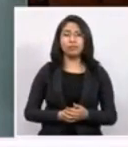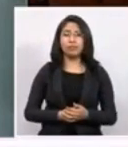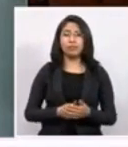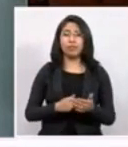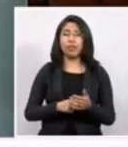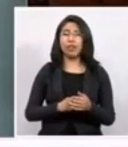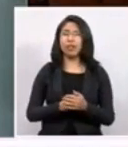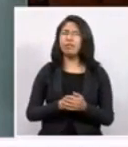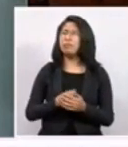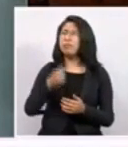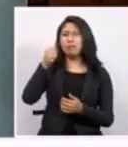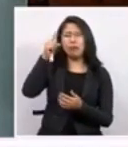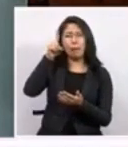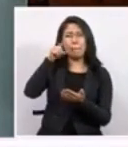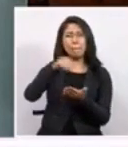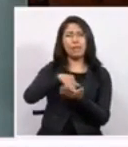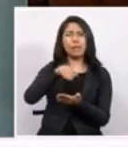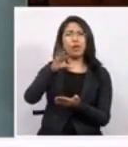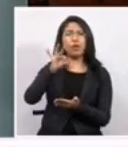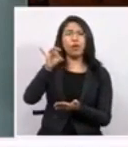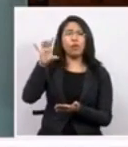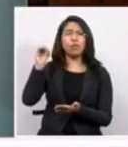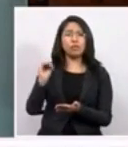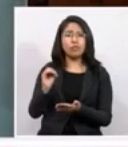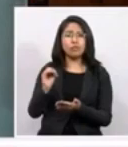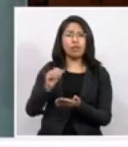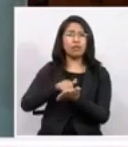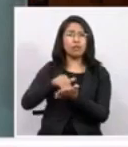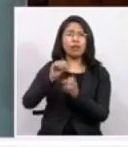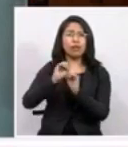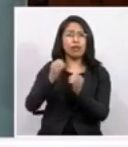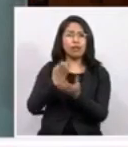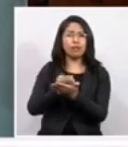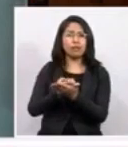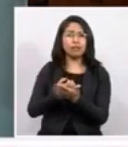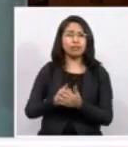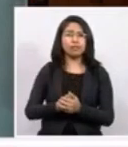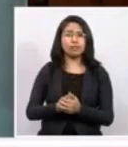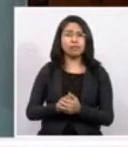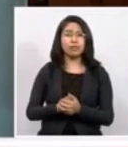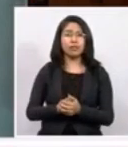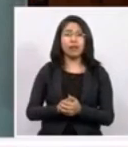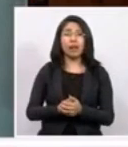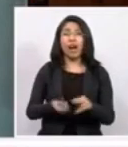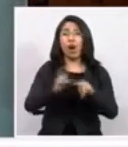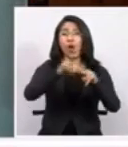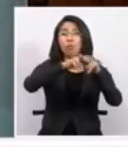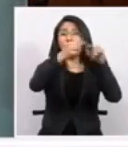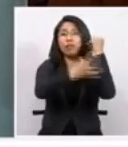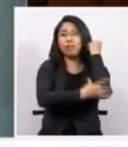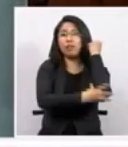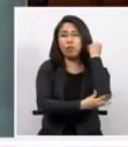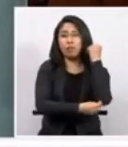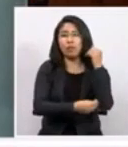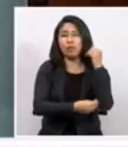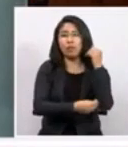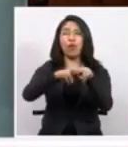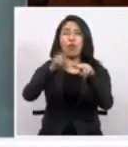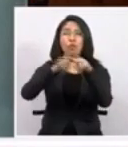la década de los años 80 del siglo pasado. Ha aumentado el desempleo, la pobreza y las